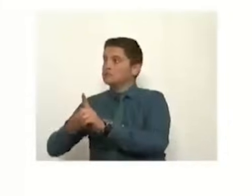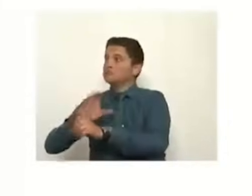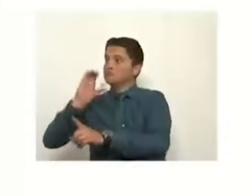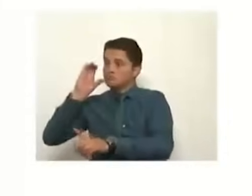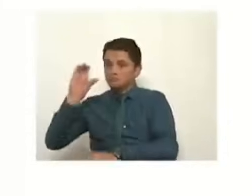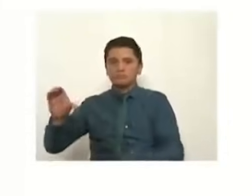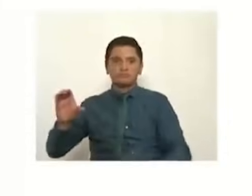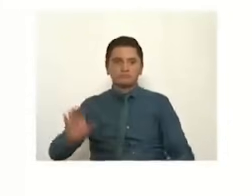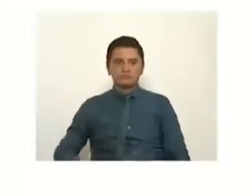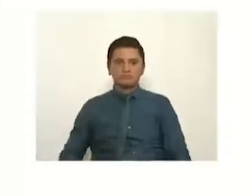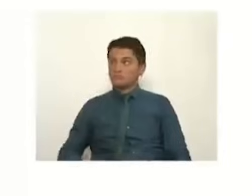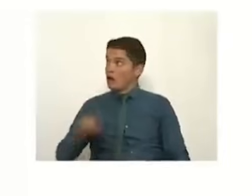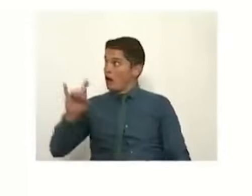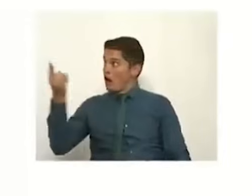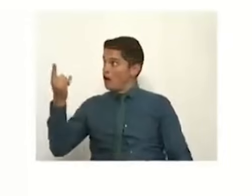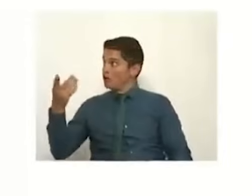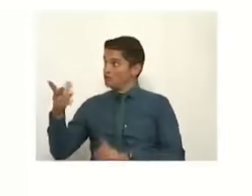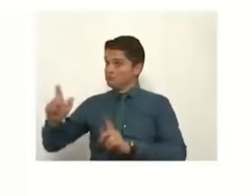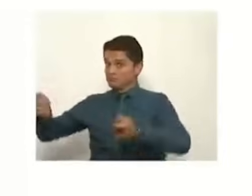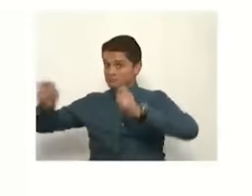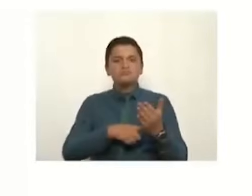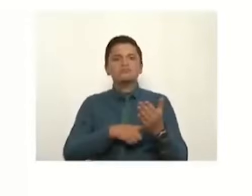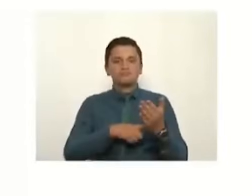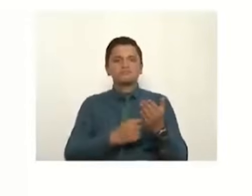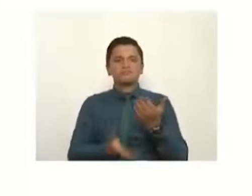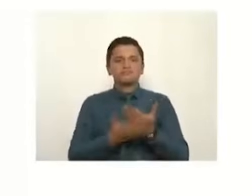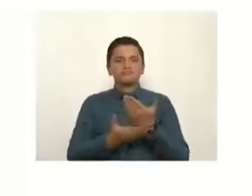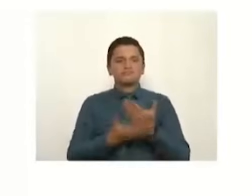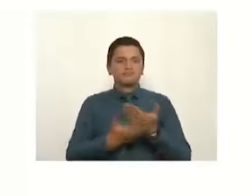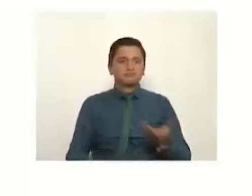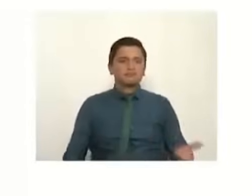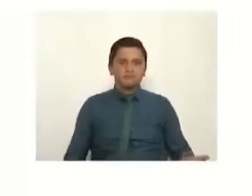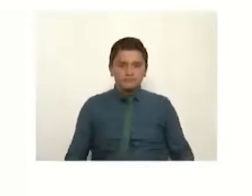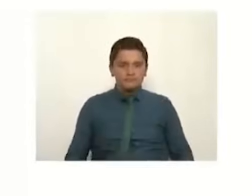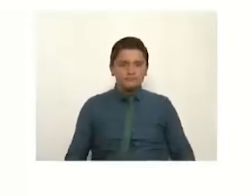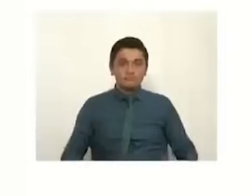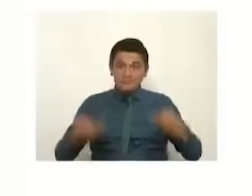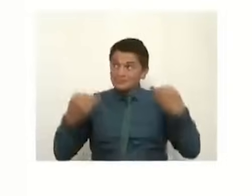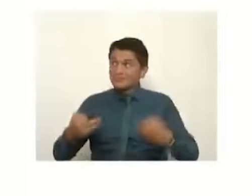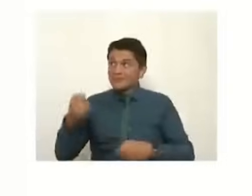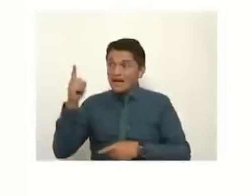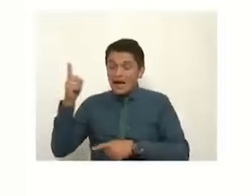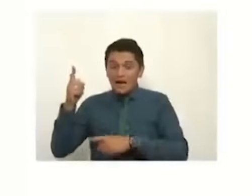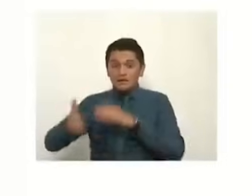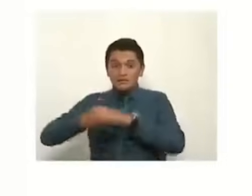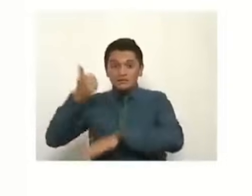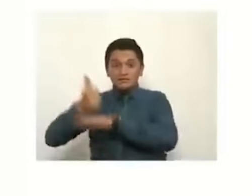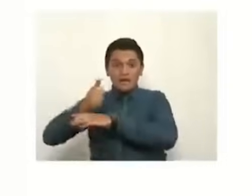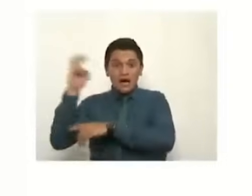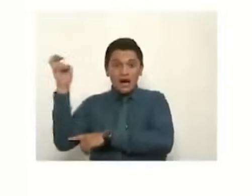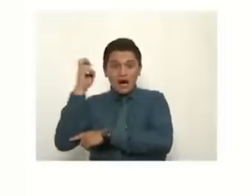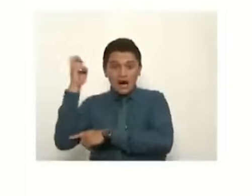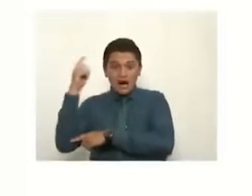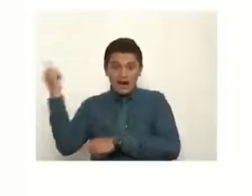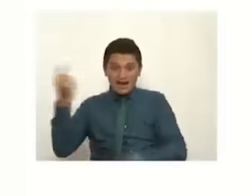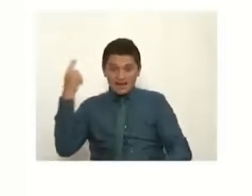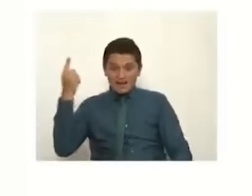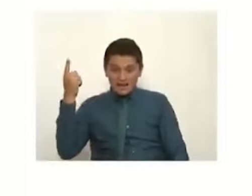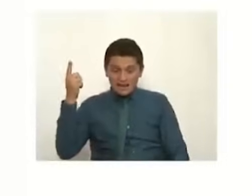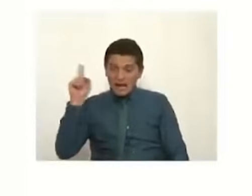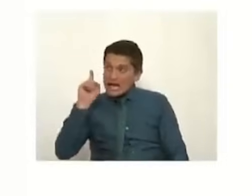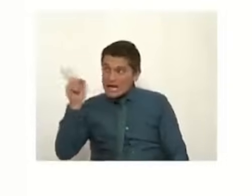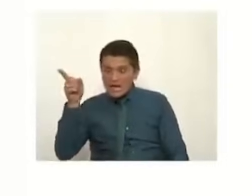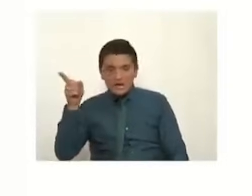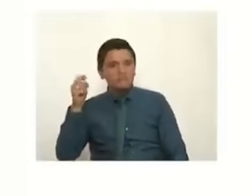tiene éxito le paga 50 millones más. Es decir, que el actual fiscal general es el que propone